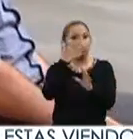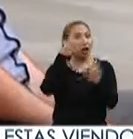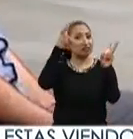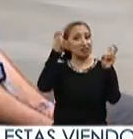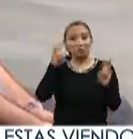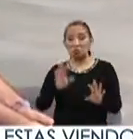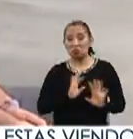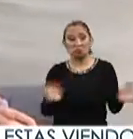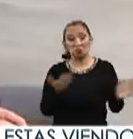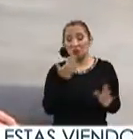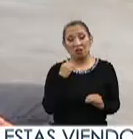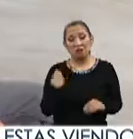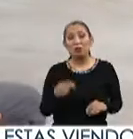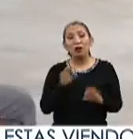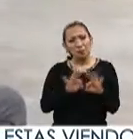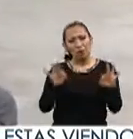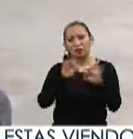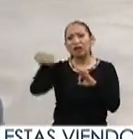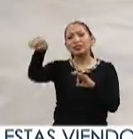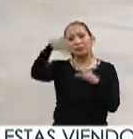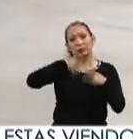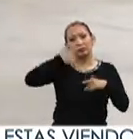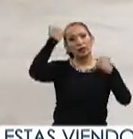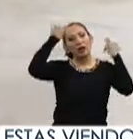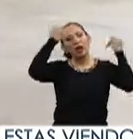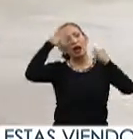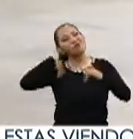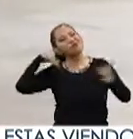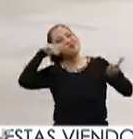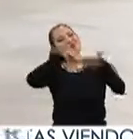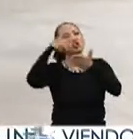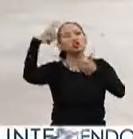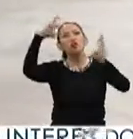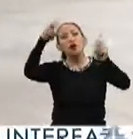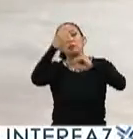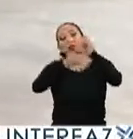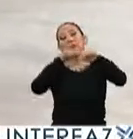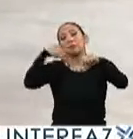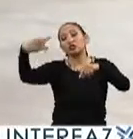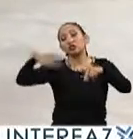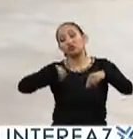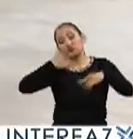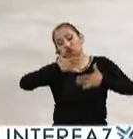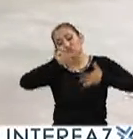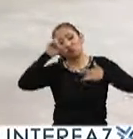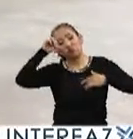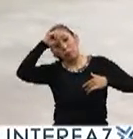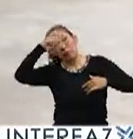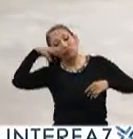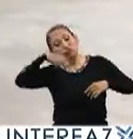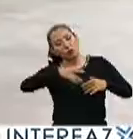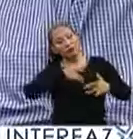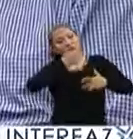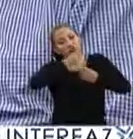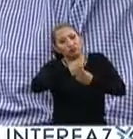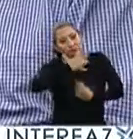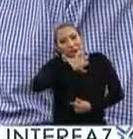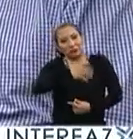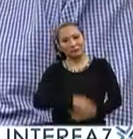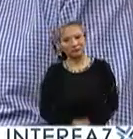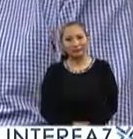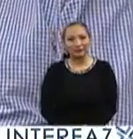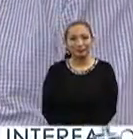título, pues asegura que es importante que las personas imaginen y titulen cualquier obra de acuerdo a su criterio y a lo que ésta les transmita.